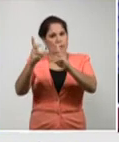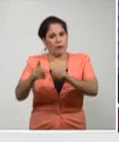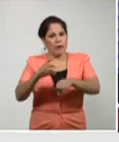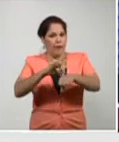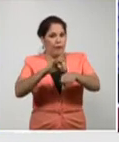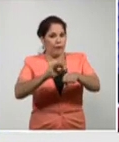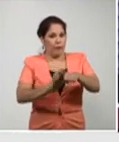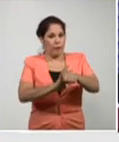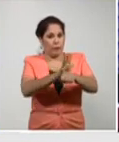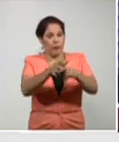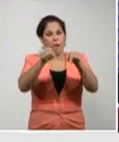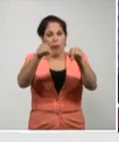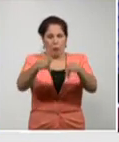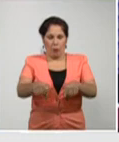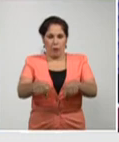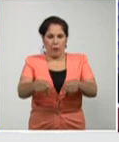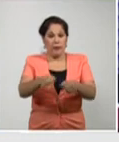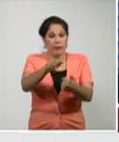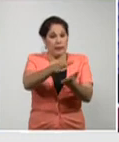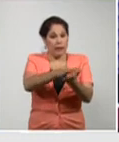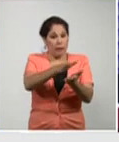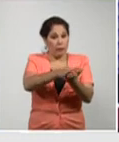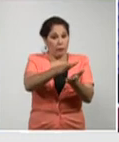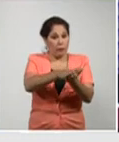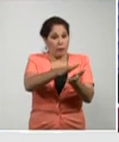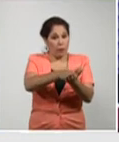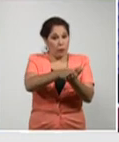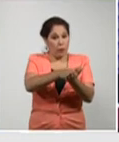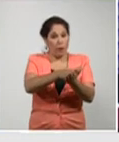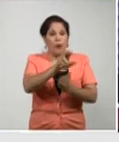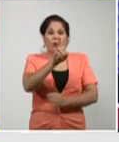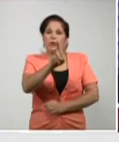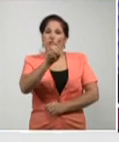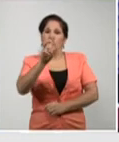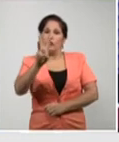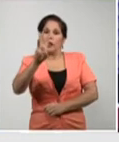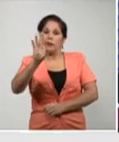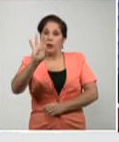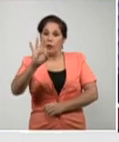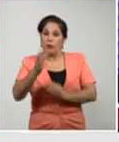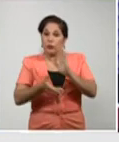hoy. Se acumulan ya con estas 238 altas,